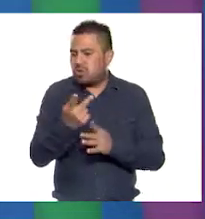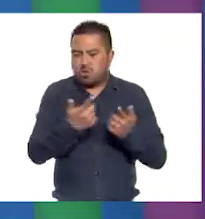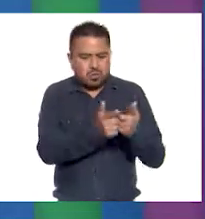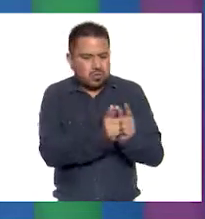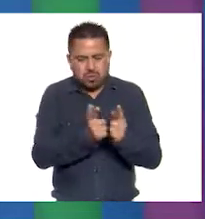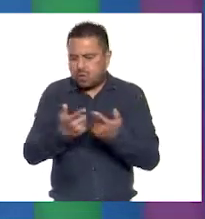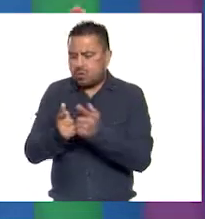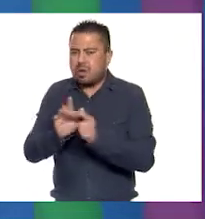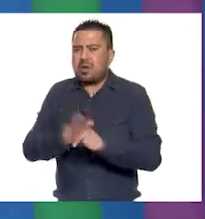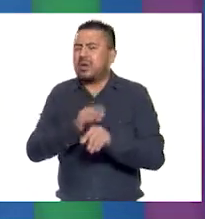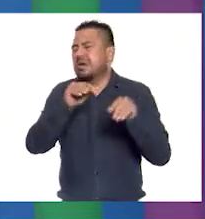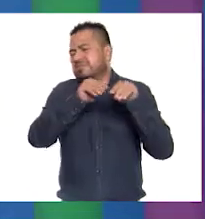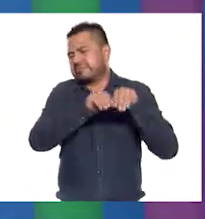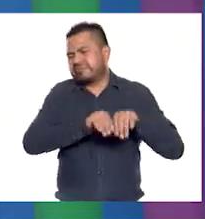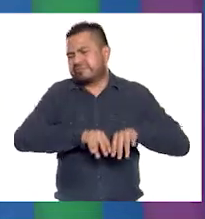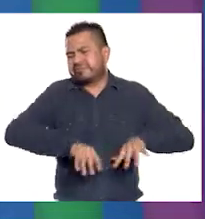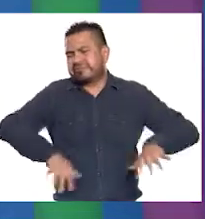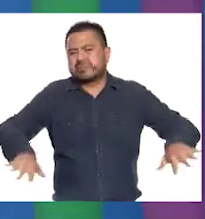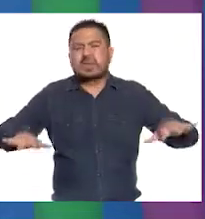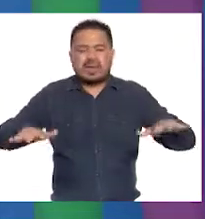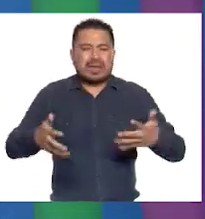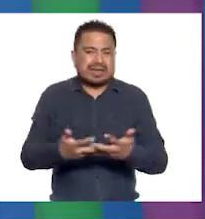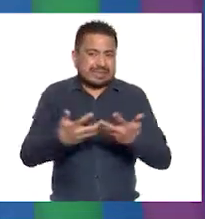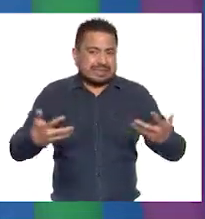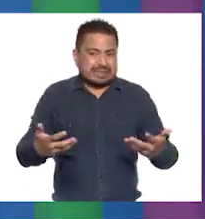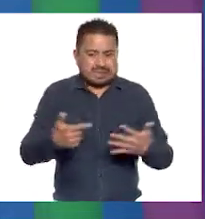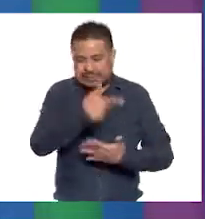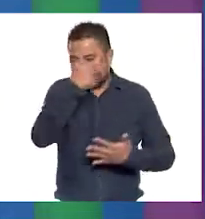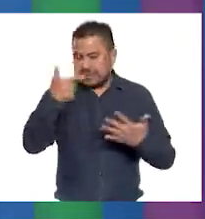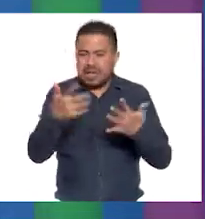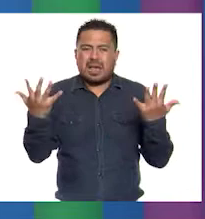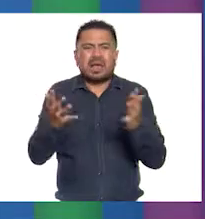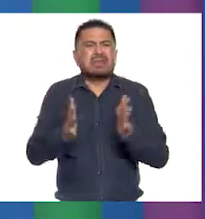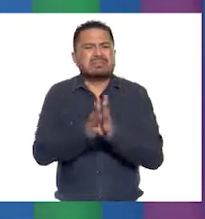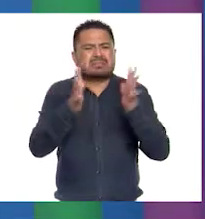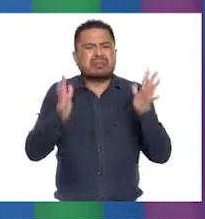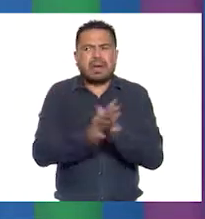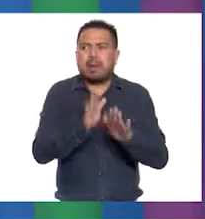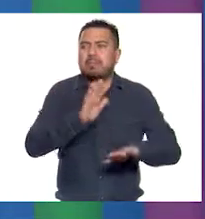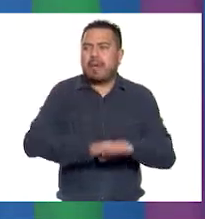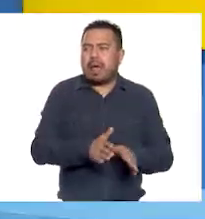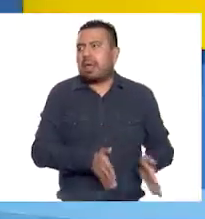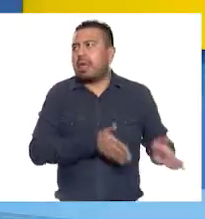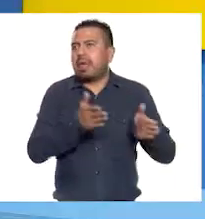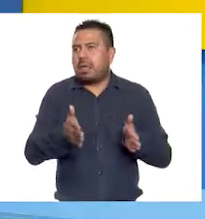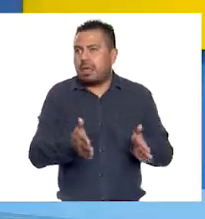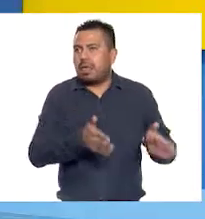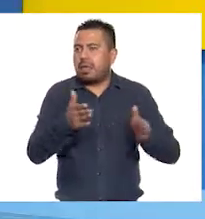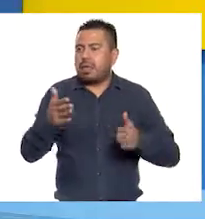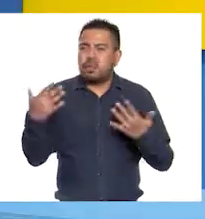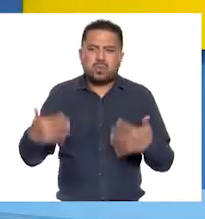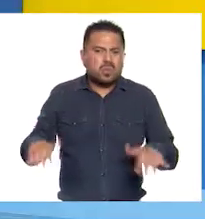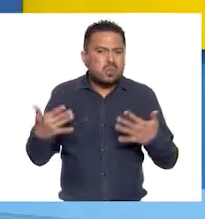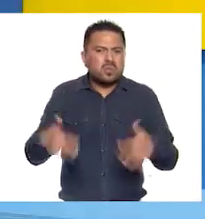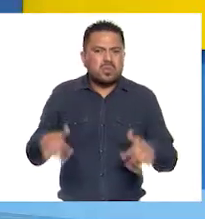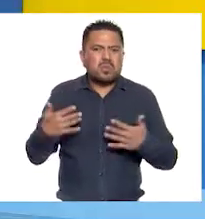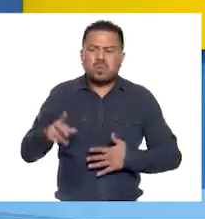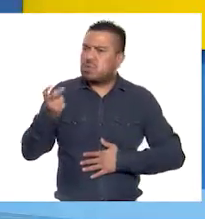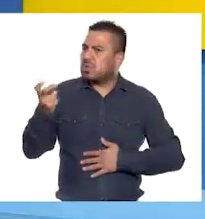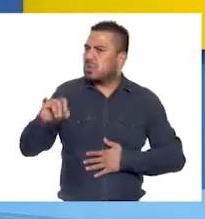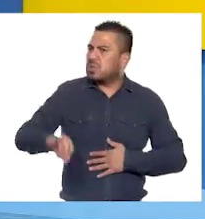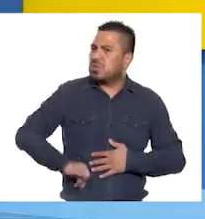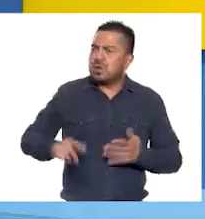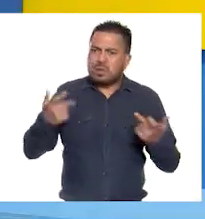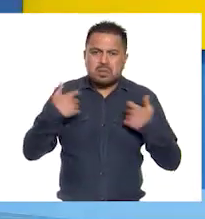civilizaciones por expandirse territorialmente, hizo de la guerra un hecho prolongado. Vaya, es muy